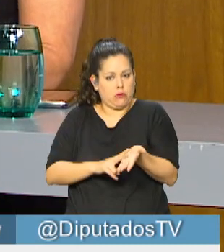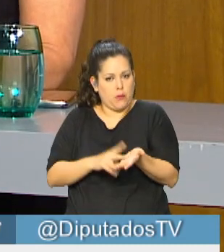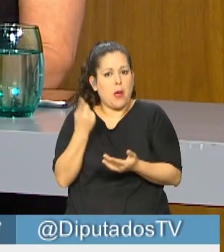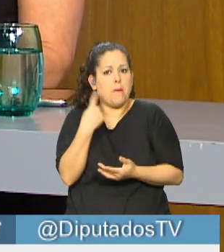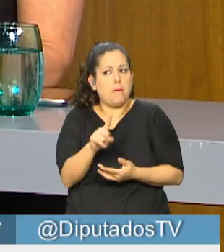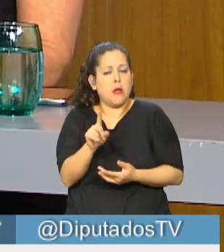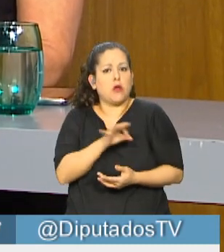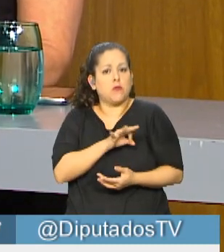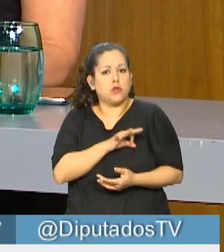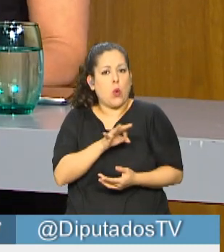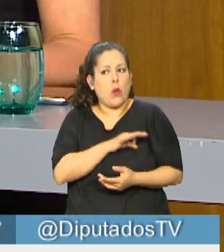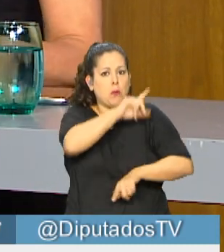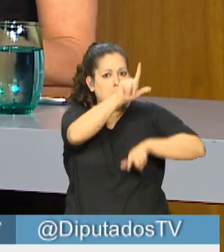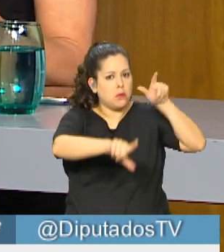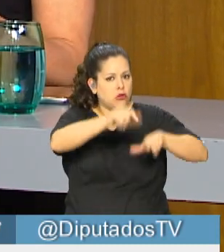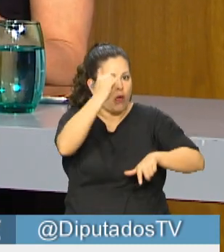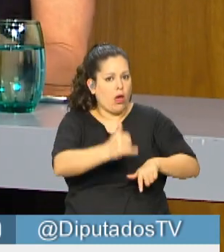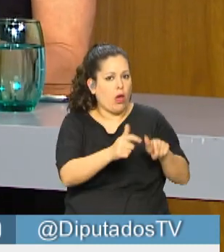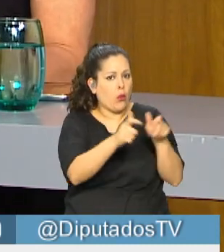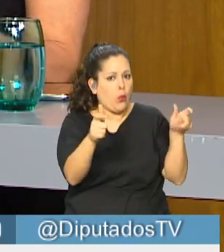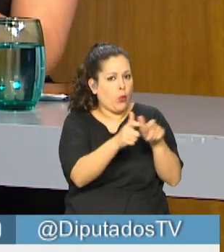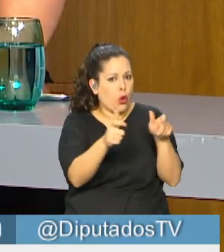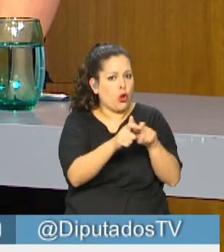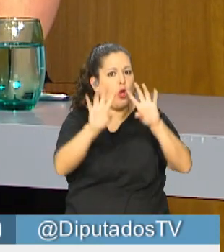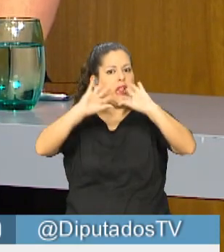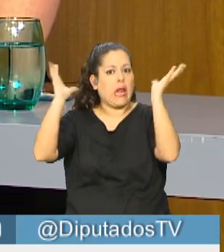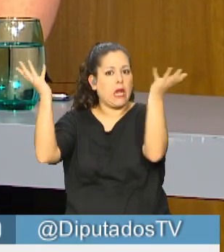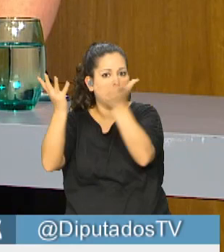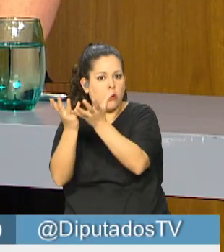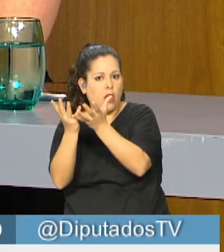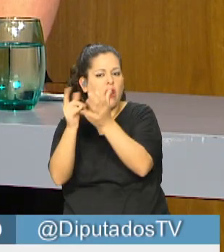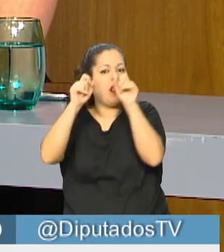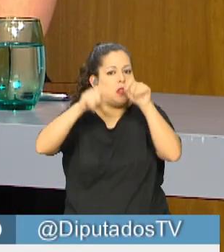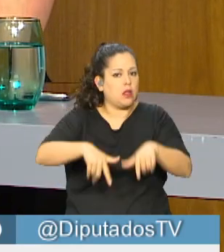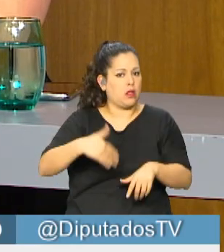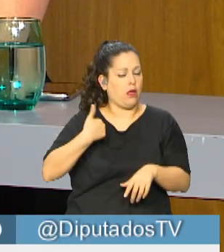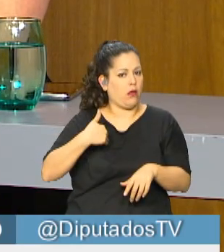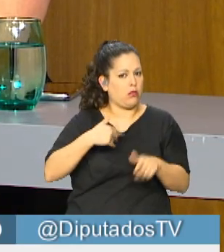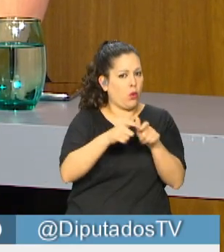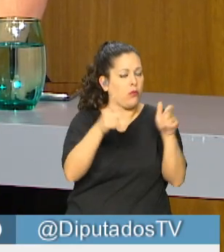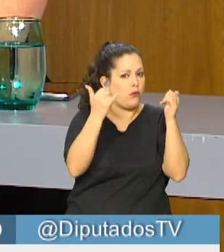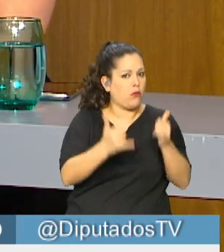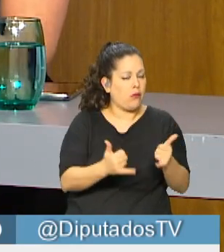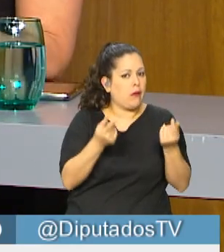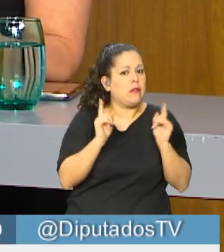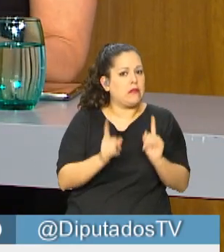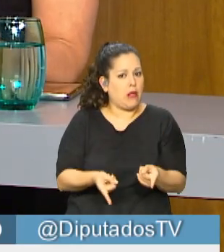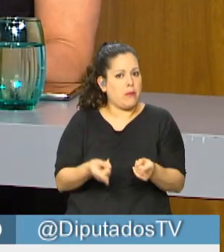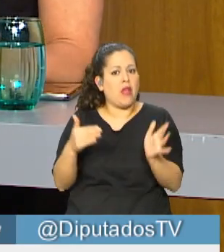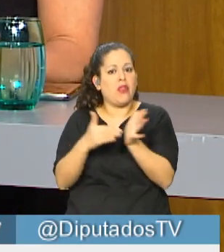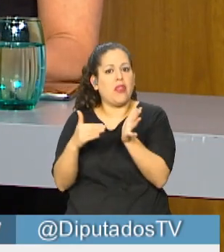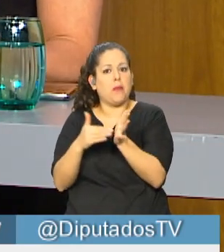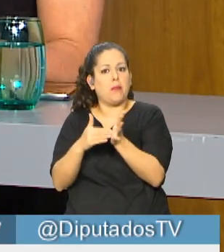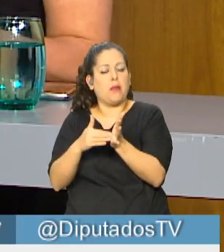tenedores de bonos a nivel internacional y a nivel local. Y de acuerdo con la manda constitucional y la legislación